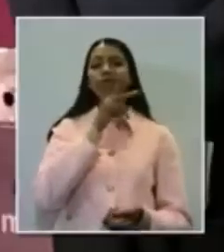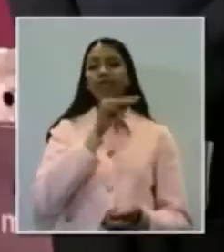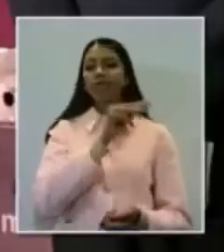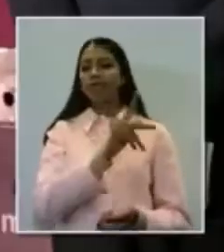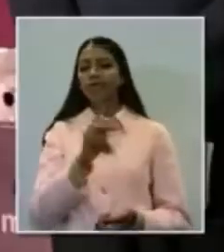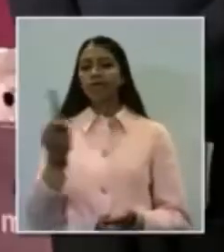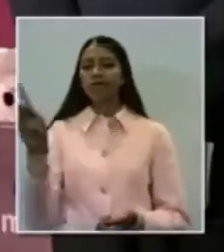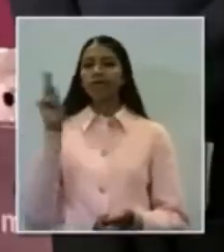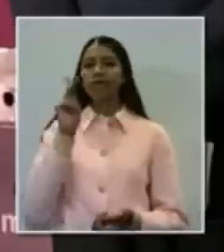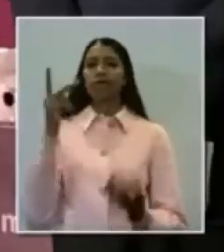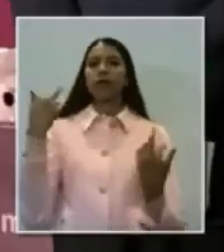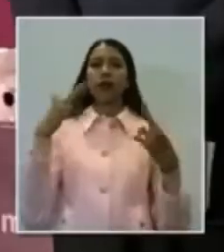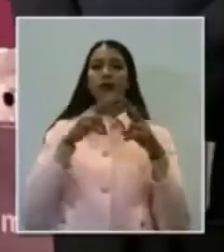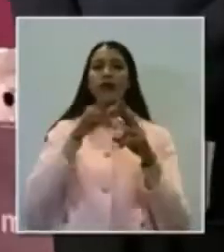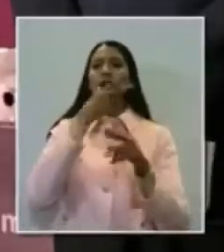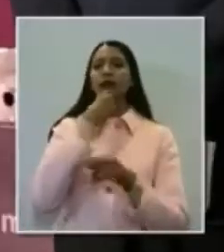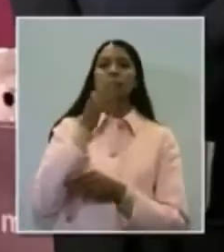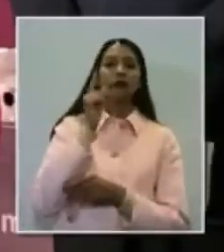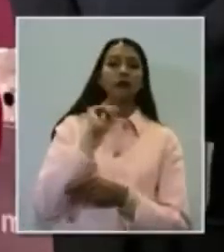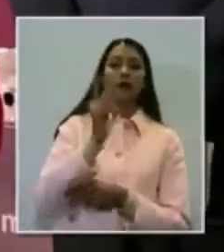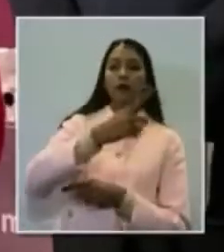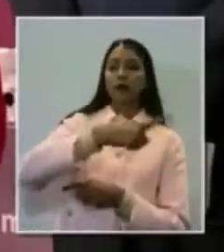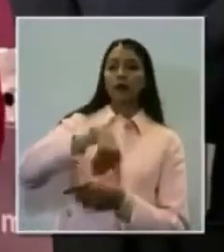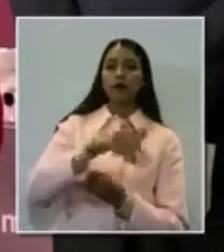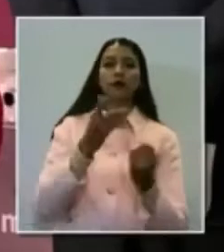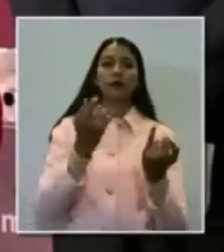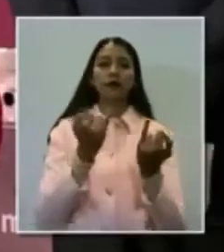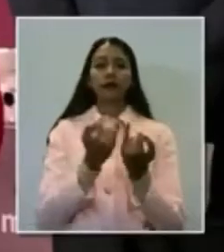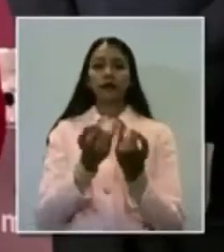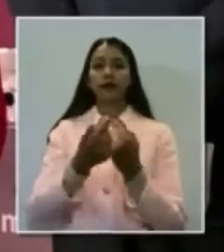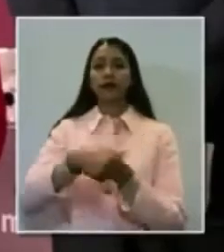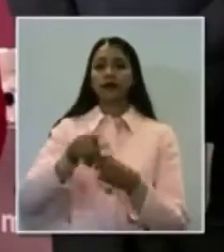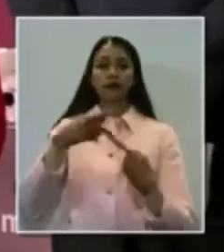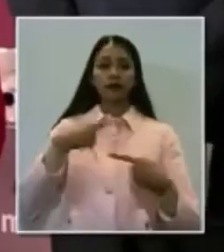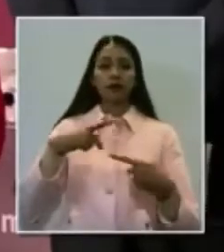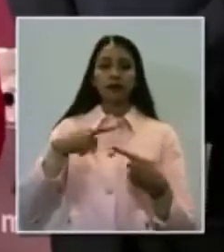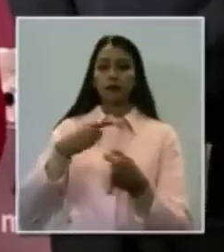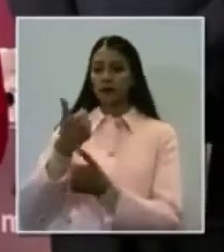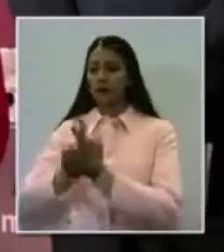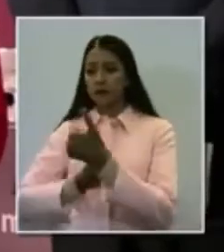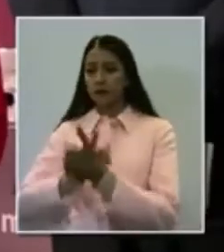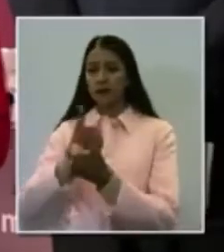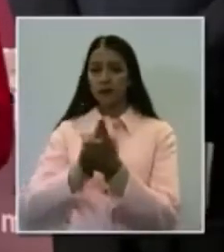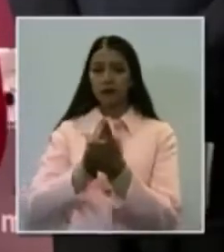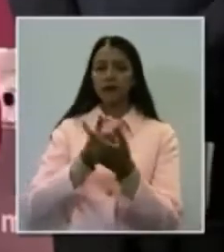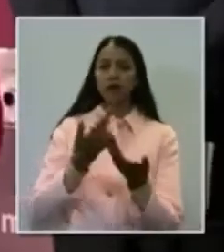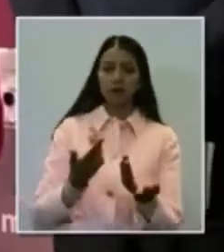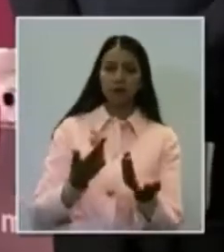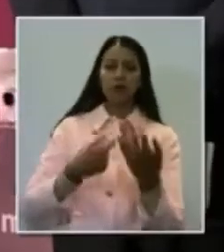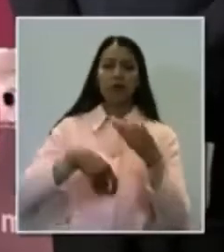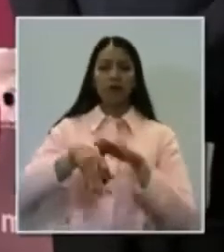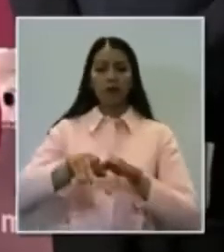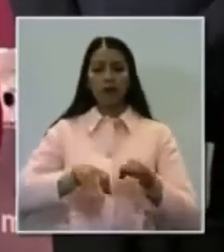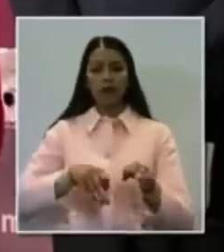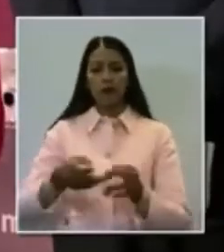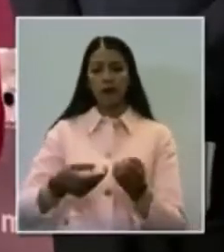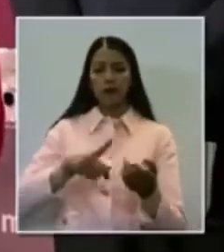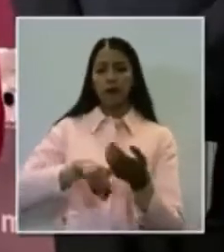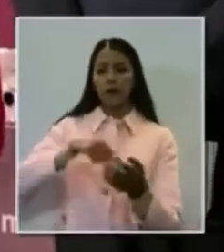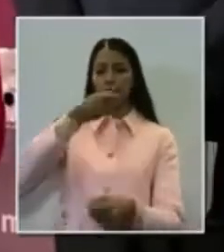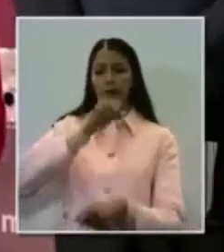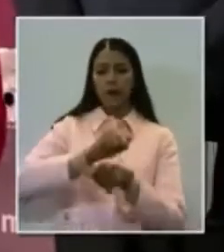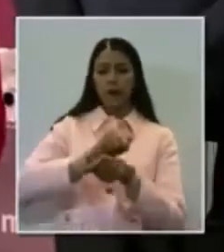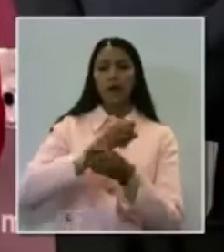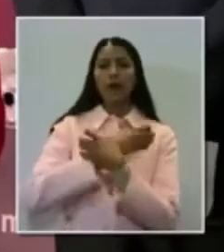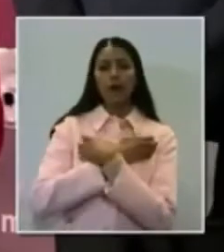los maestros y maestras, a todos aquellos quienes forman parte directa o indirectamente del trabajo que se hace en la Secretaría de